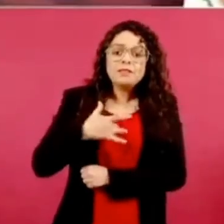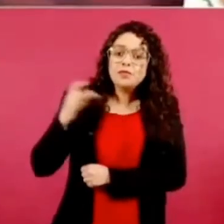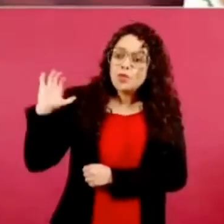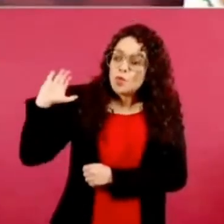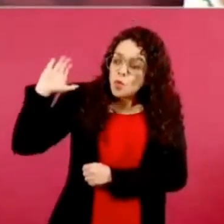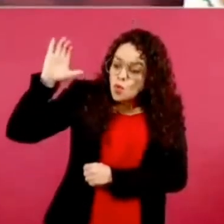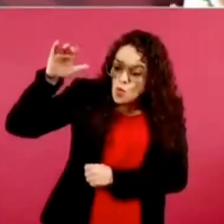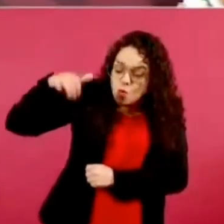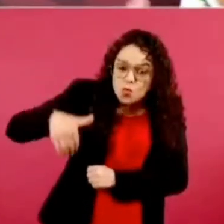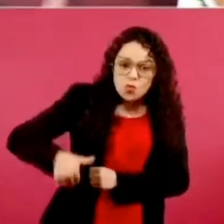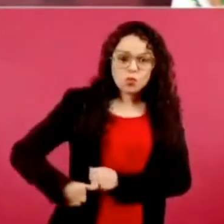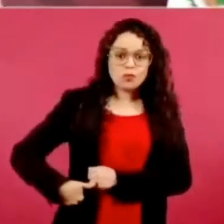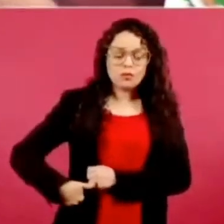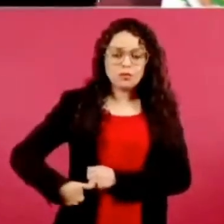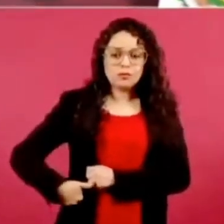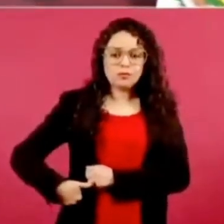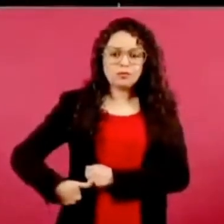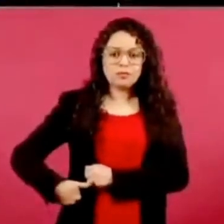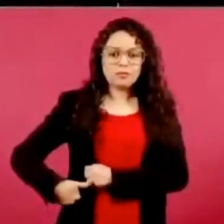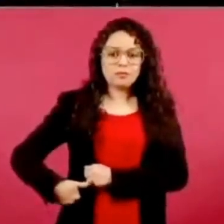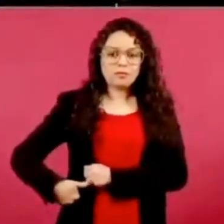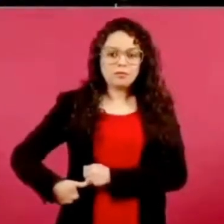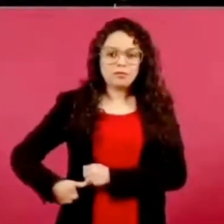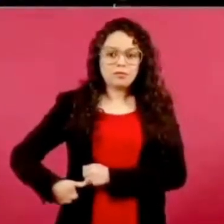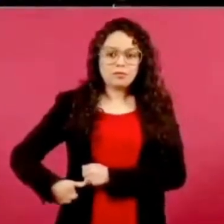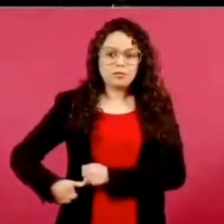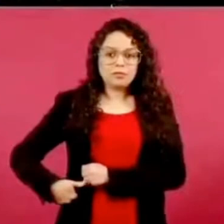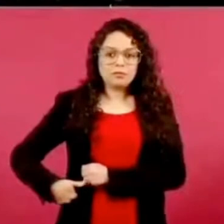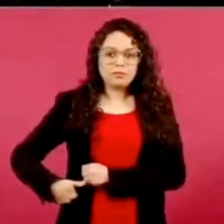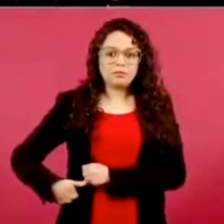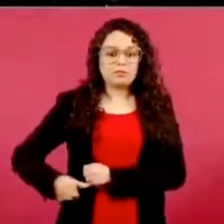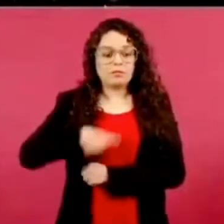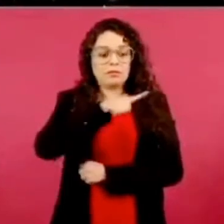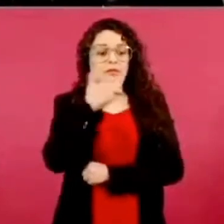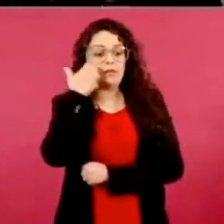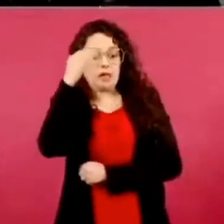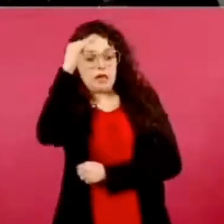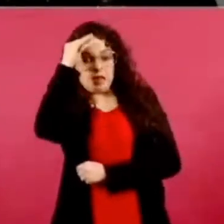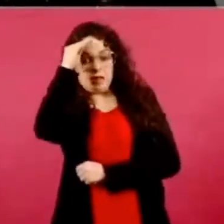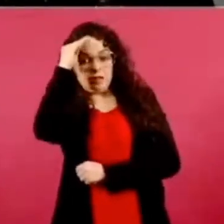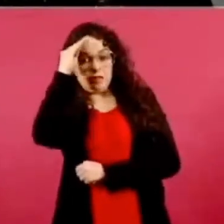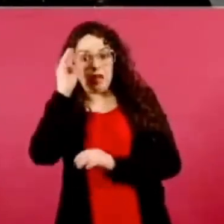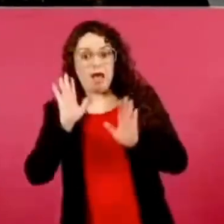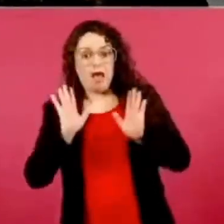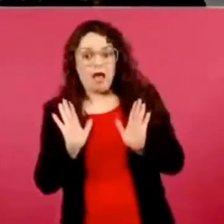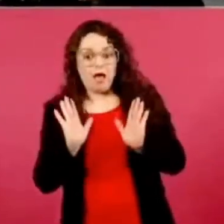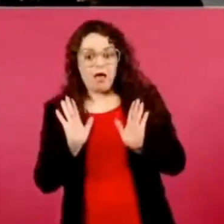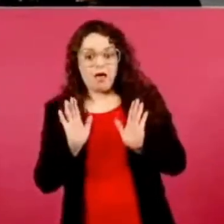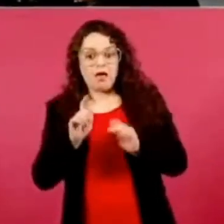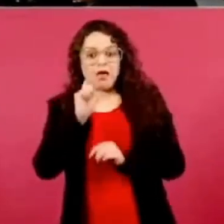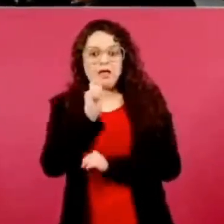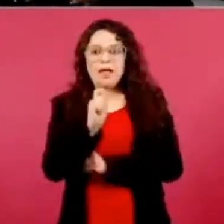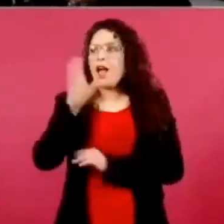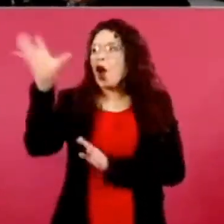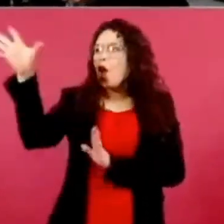Y no estemos pensando en imitar, ¿no? Porque se había llegado a eso,